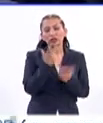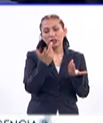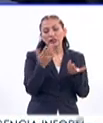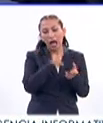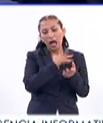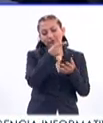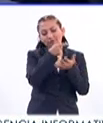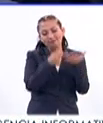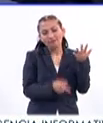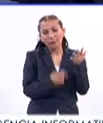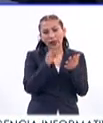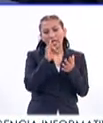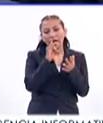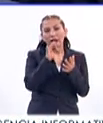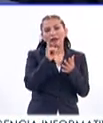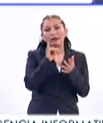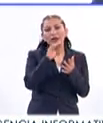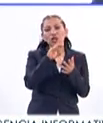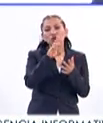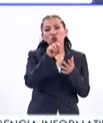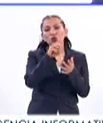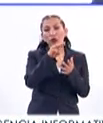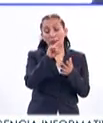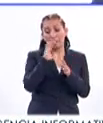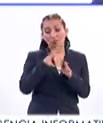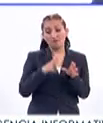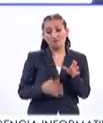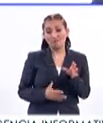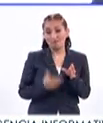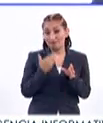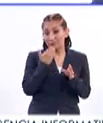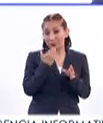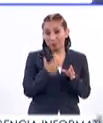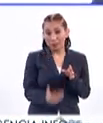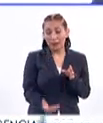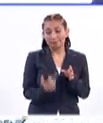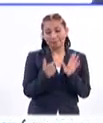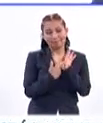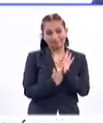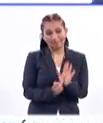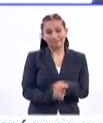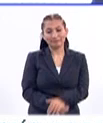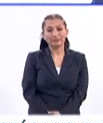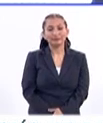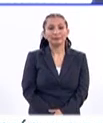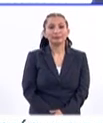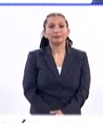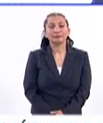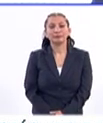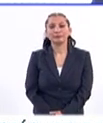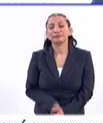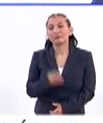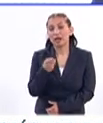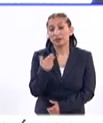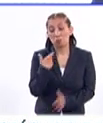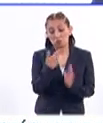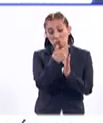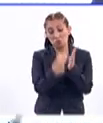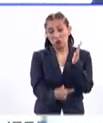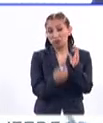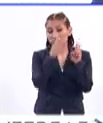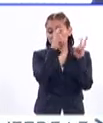oferta que trae FICUNAM y nos enorgullece muchísimo presentárselas. Claro, es una oferta además